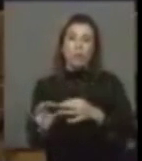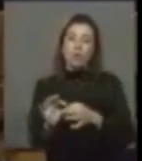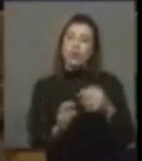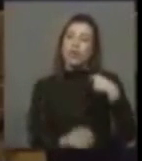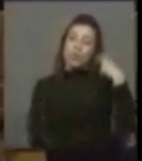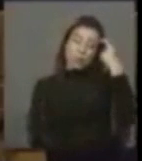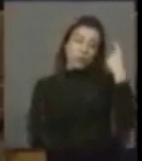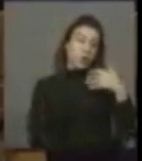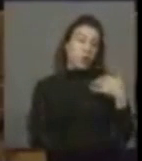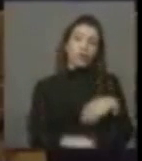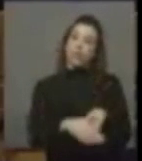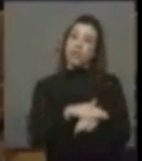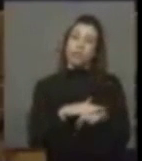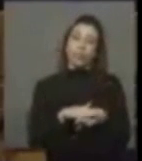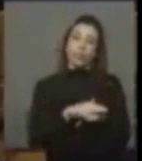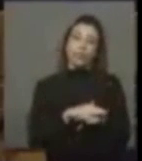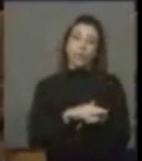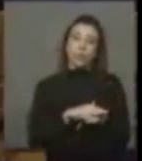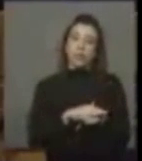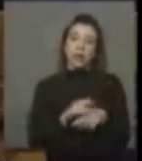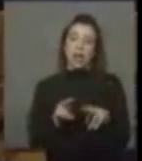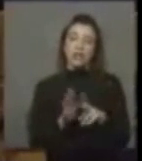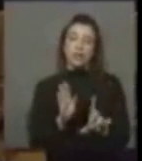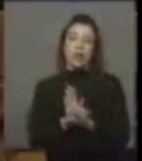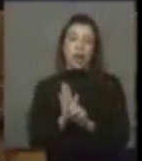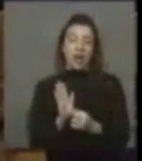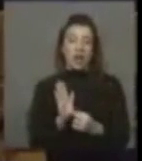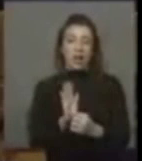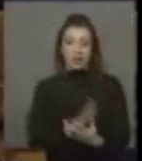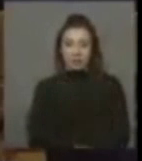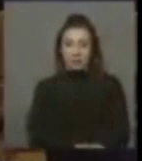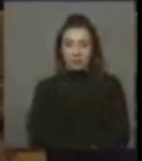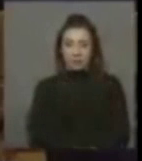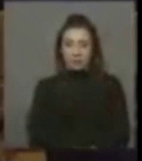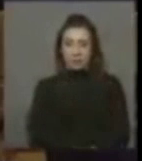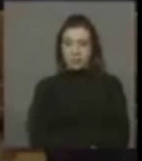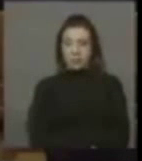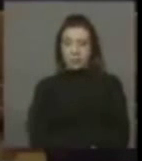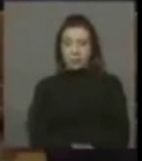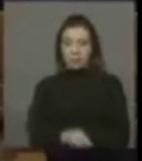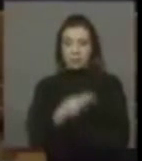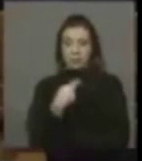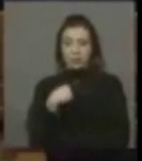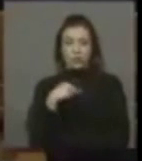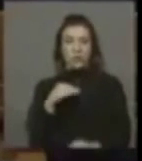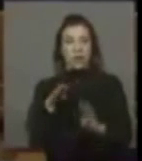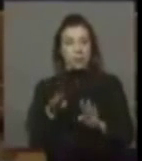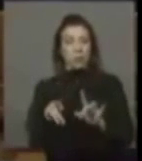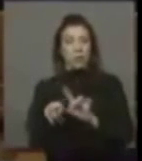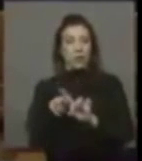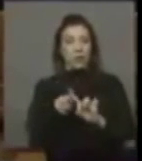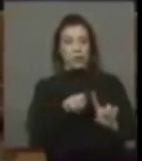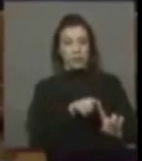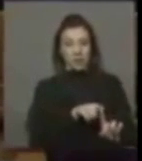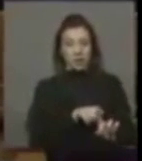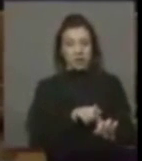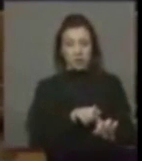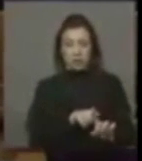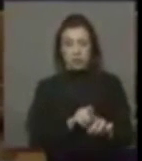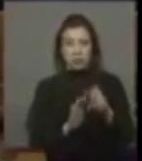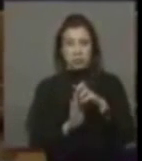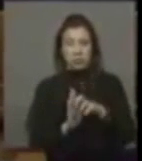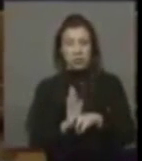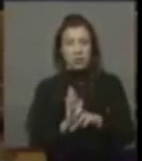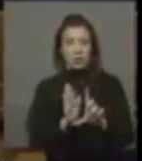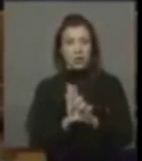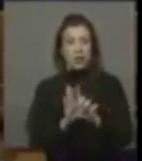que es absolutamente necesario propiciar una ley de esta naturaleza. Aquí mismo nosotros hemos patrocinado diversas mociones de ley